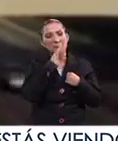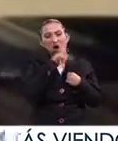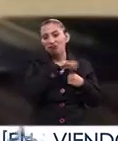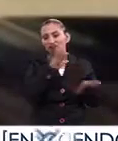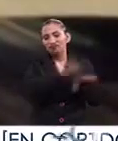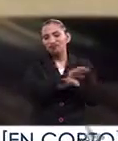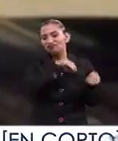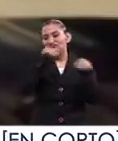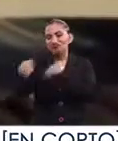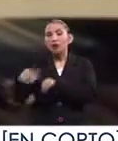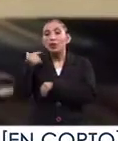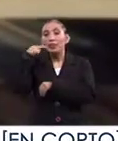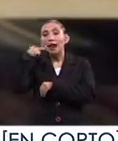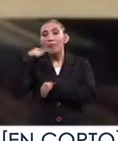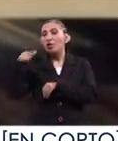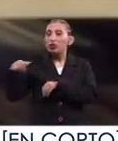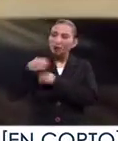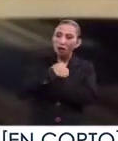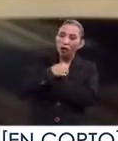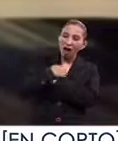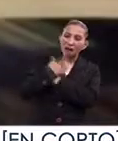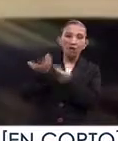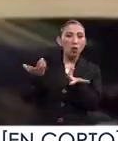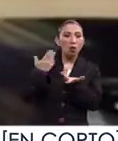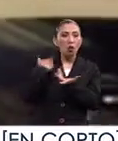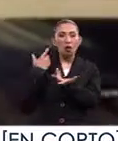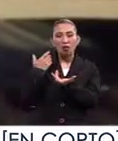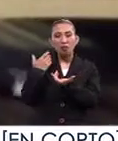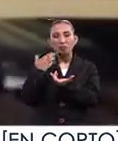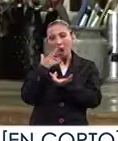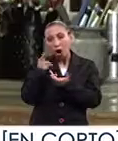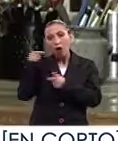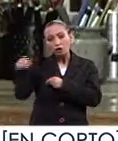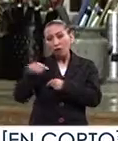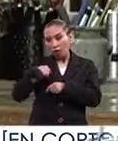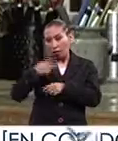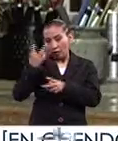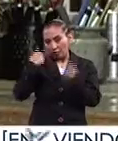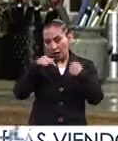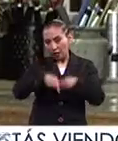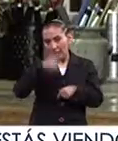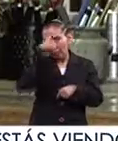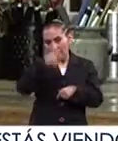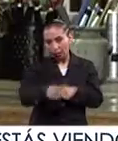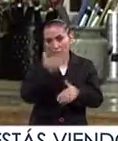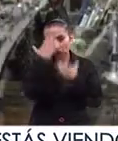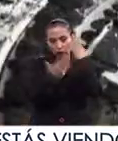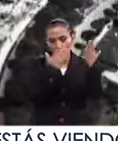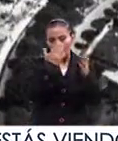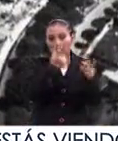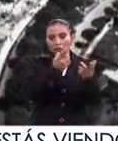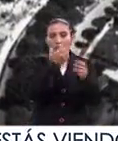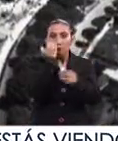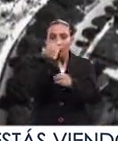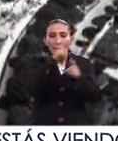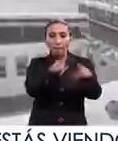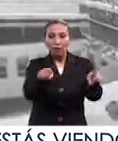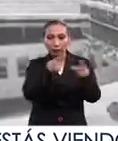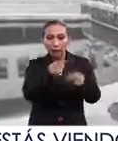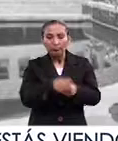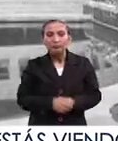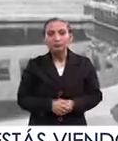vivir a Guadalajara, en parte por la educación, por tener mejor educación. Me vine a México a estudiar al conservatorio,